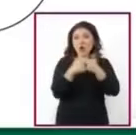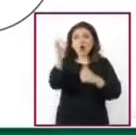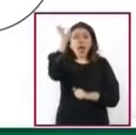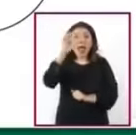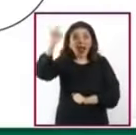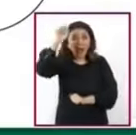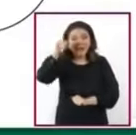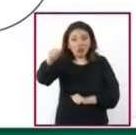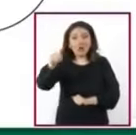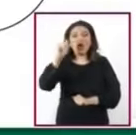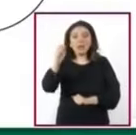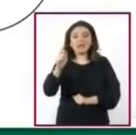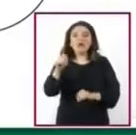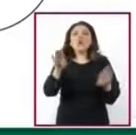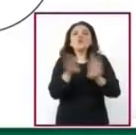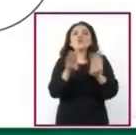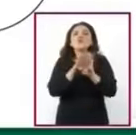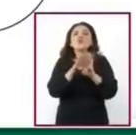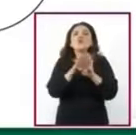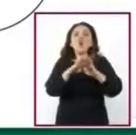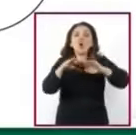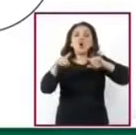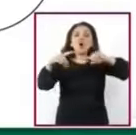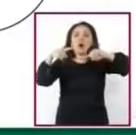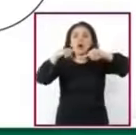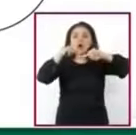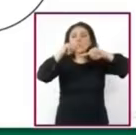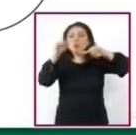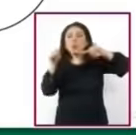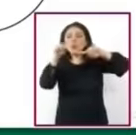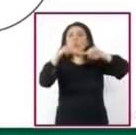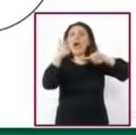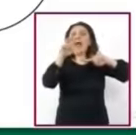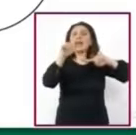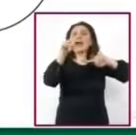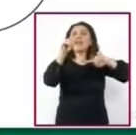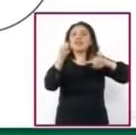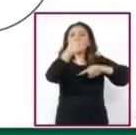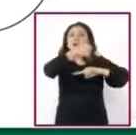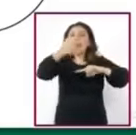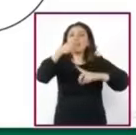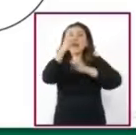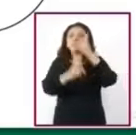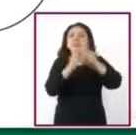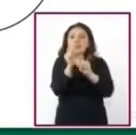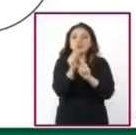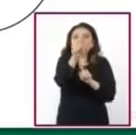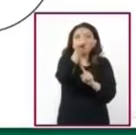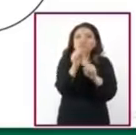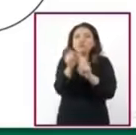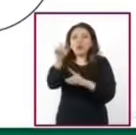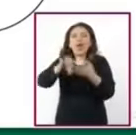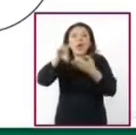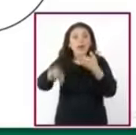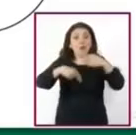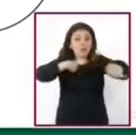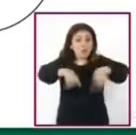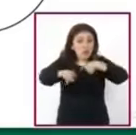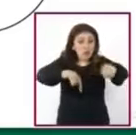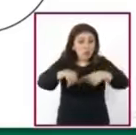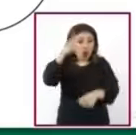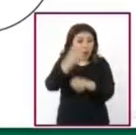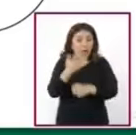grados representa la abertura del sector circular que tiene cada deporte. Por ejemplo, el